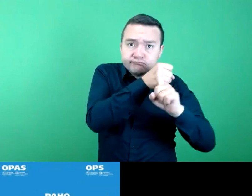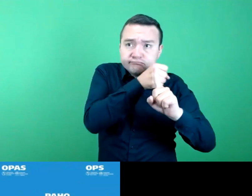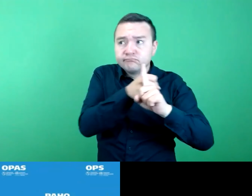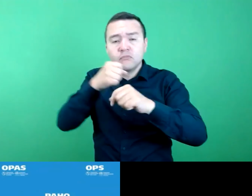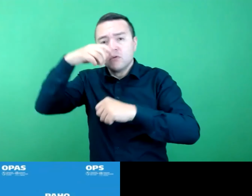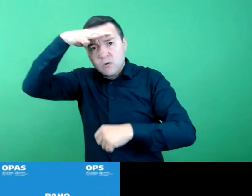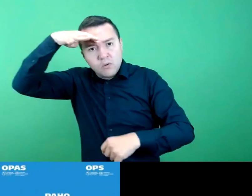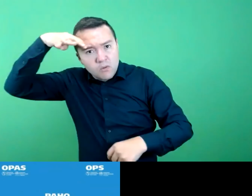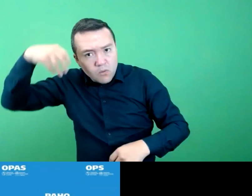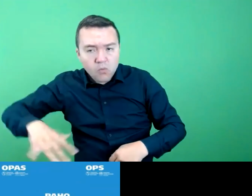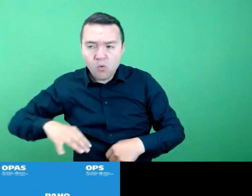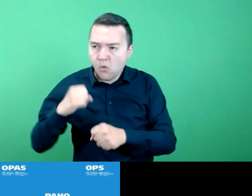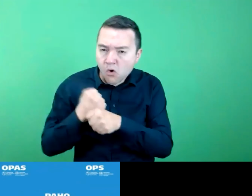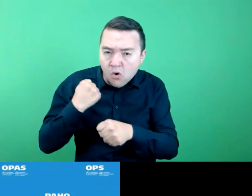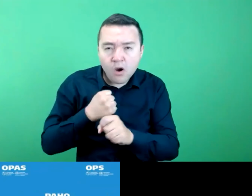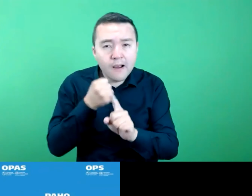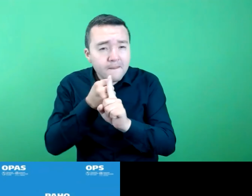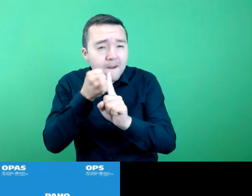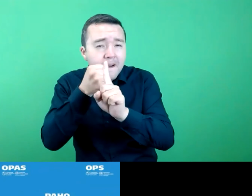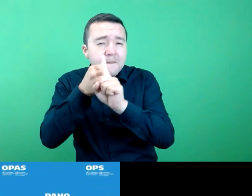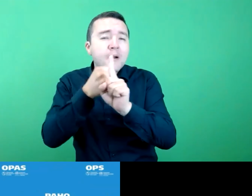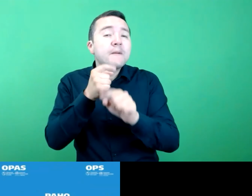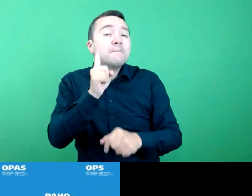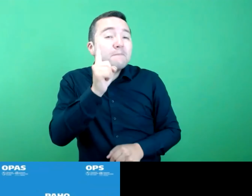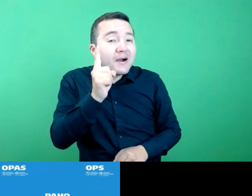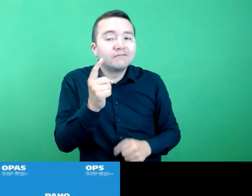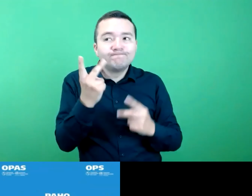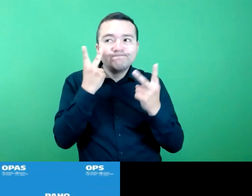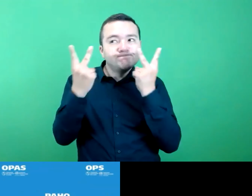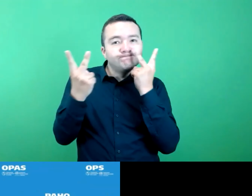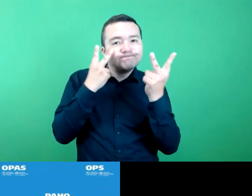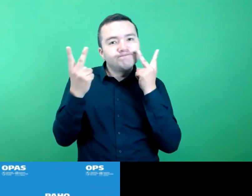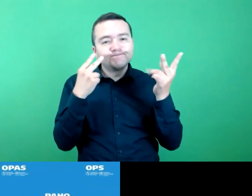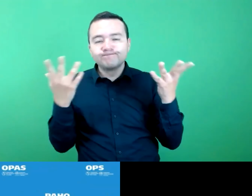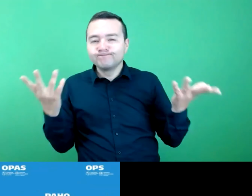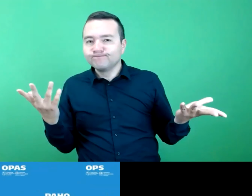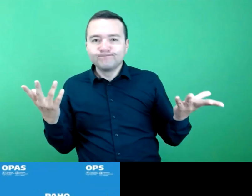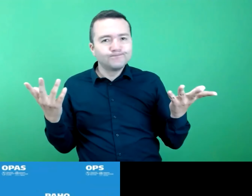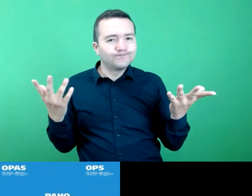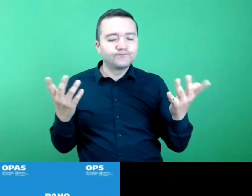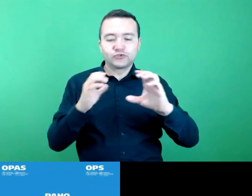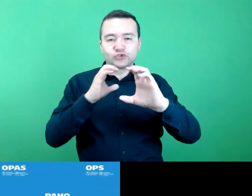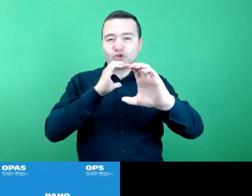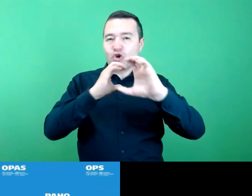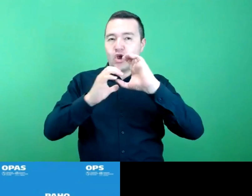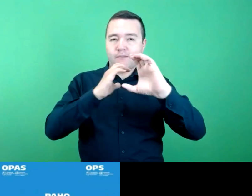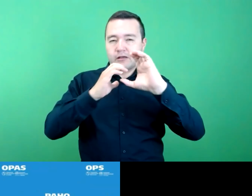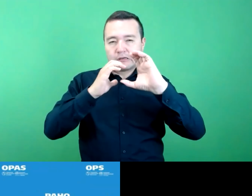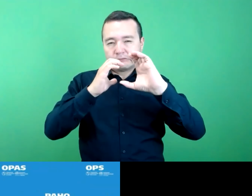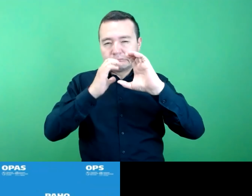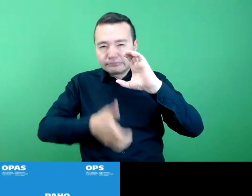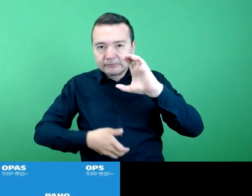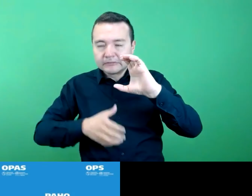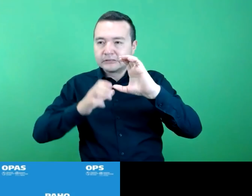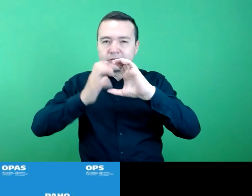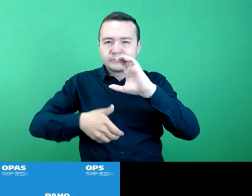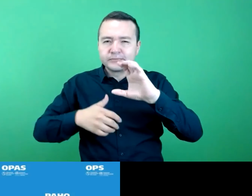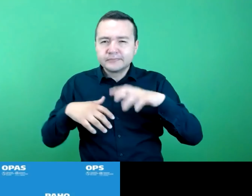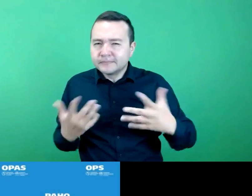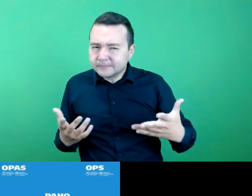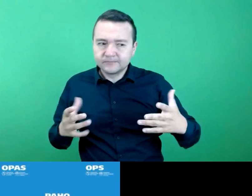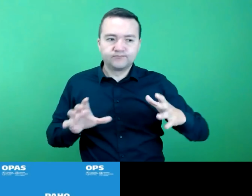en la comunicación entre las organizaciones y actores que forman parte de la producción de los servicios